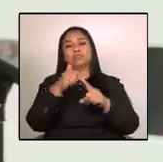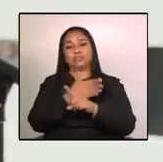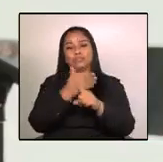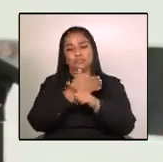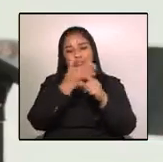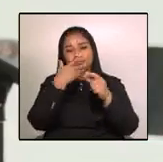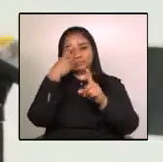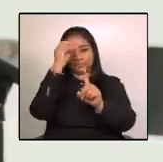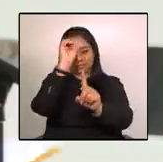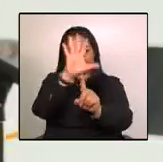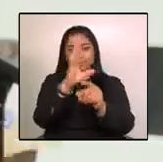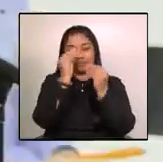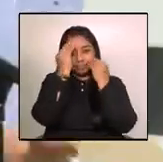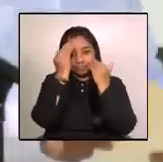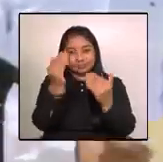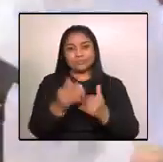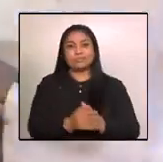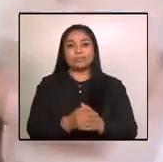gracias.